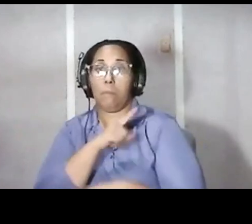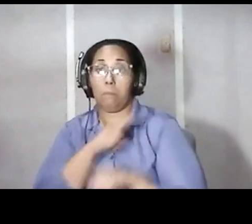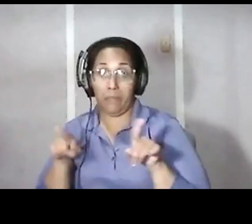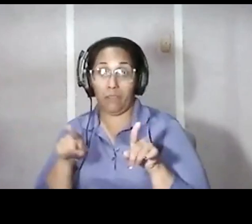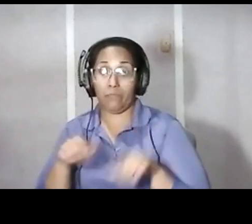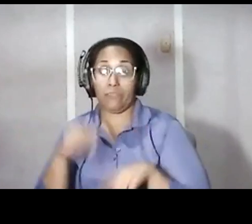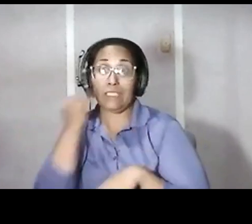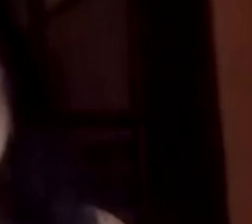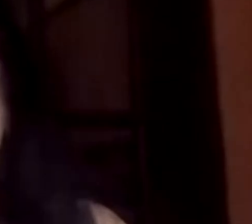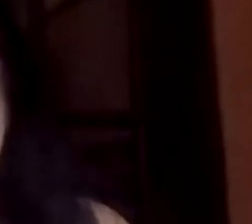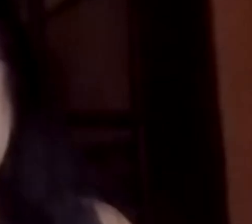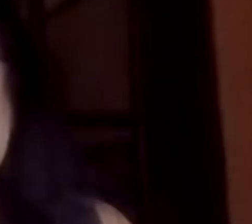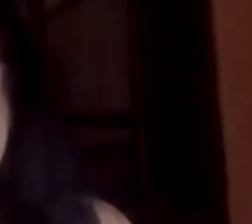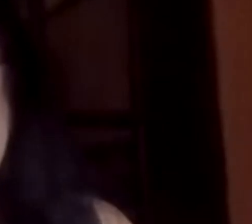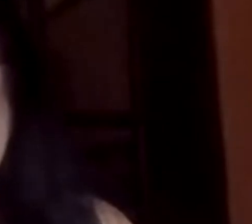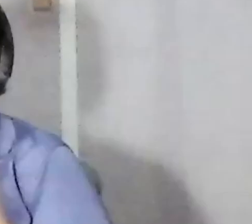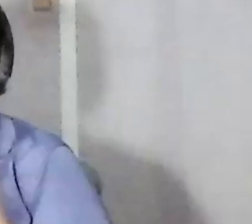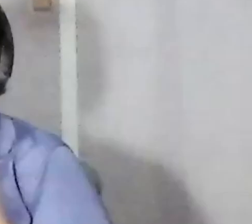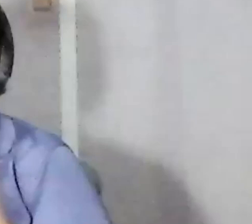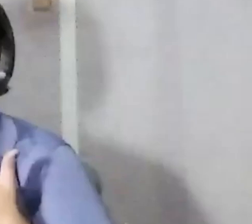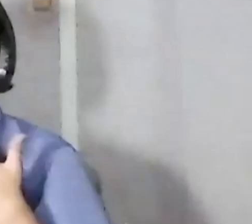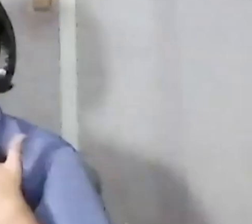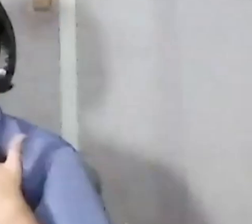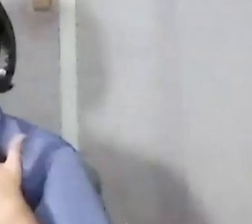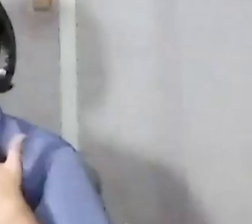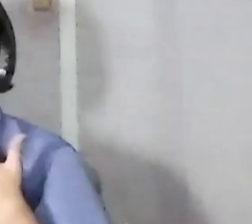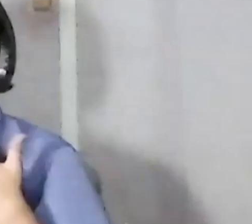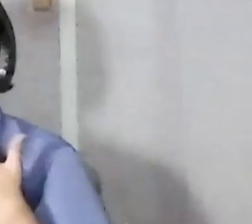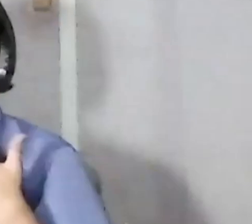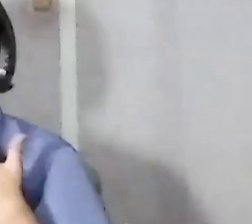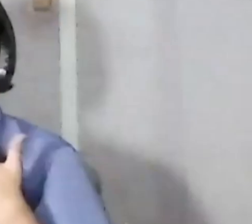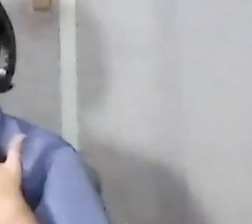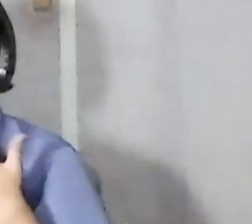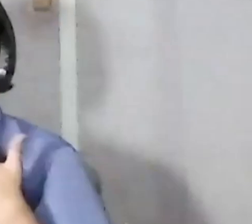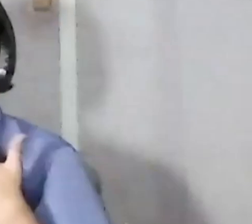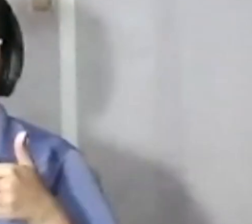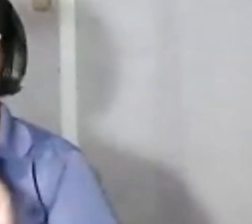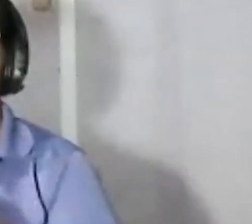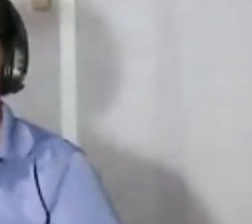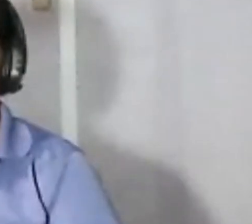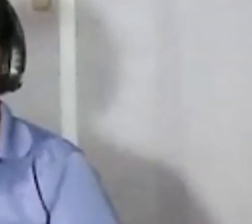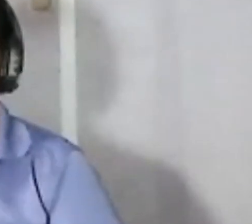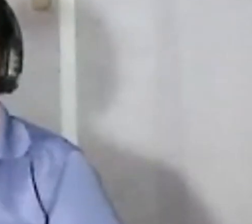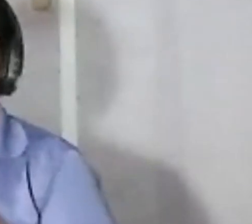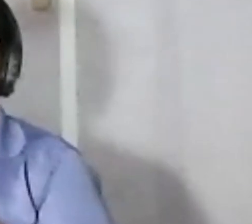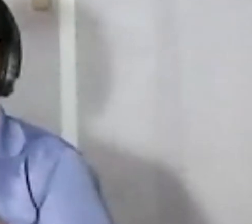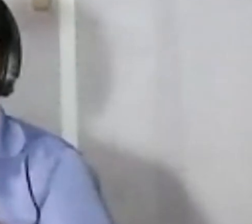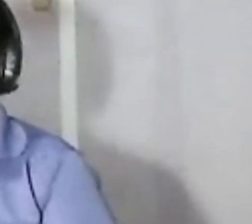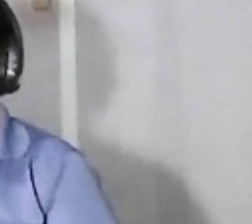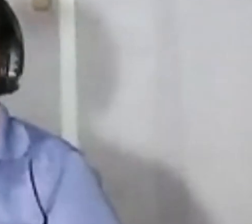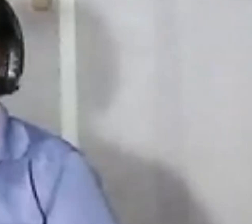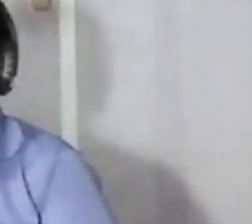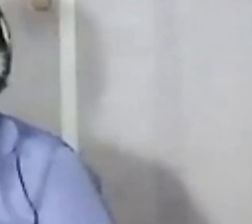eras un paciente que no tenías oportunidad de sobrevivir, te tenías que ir para la casa. No había sitio